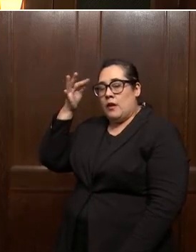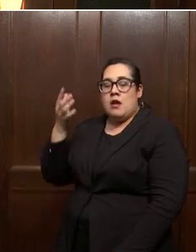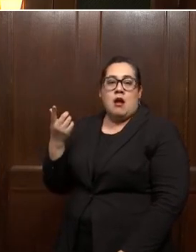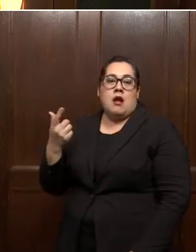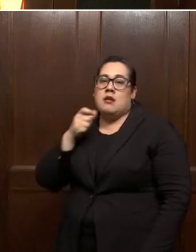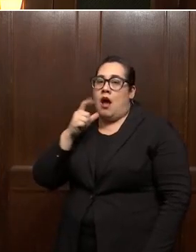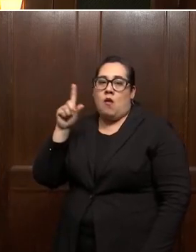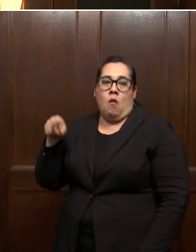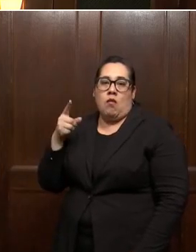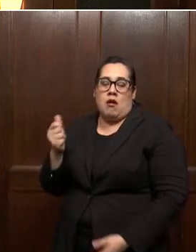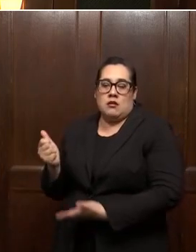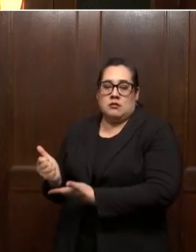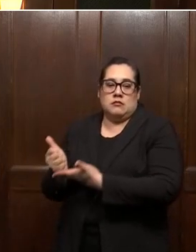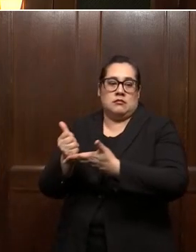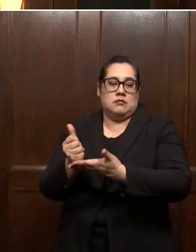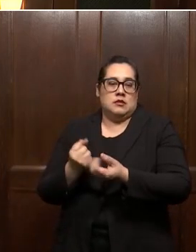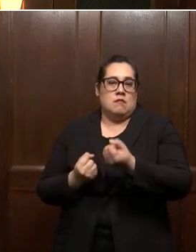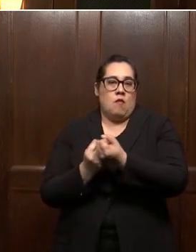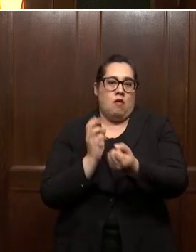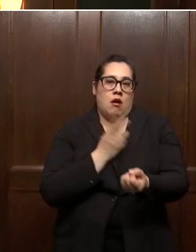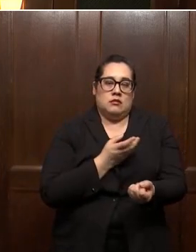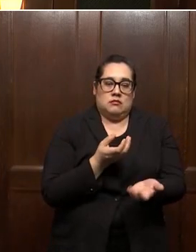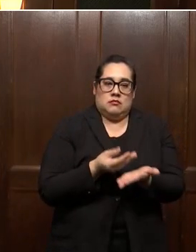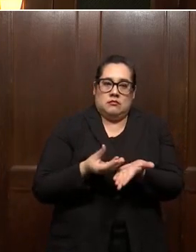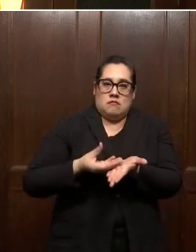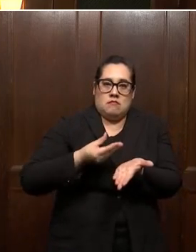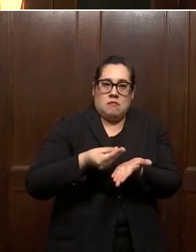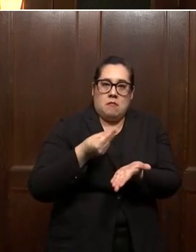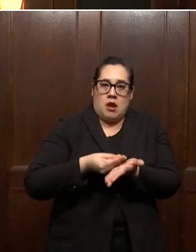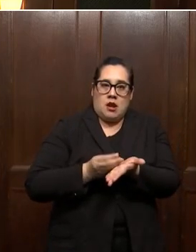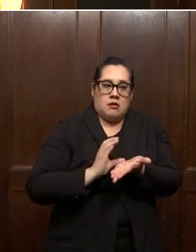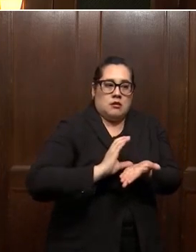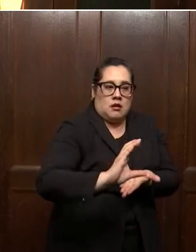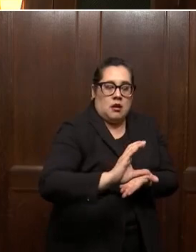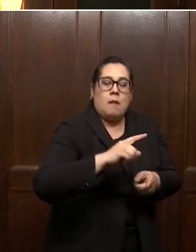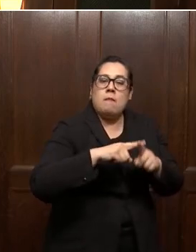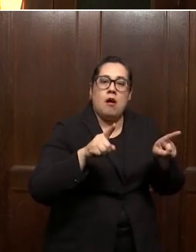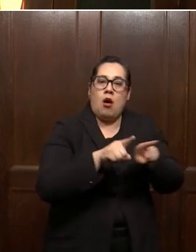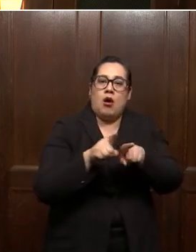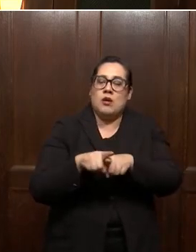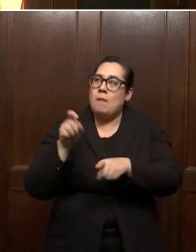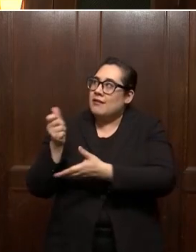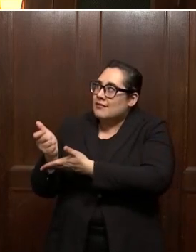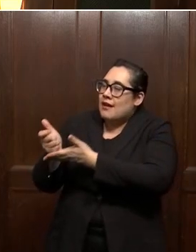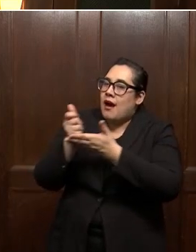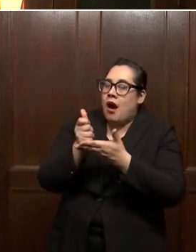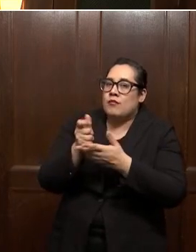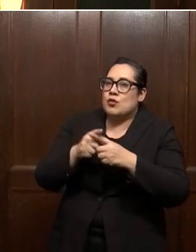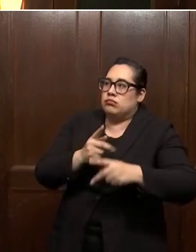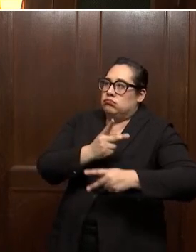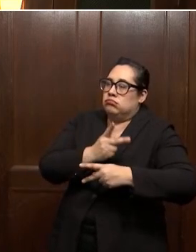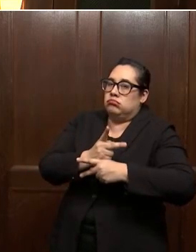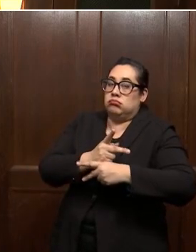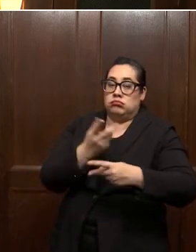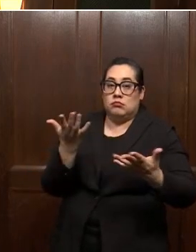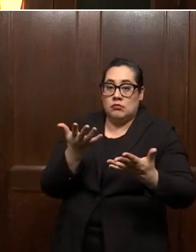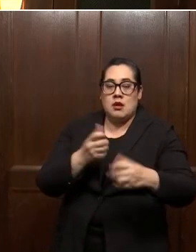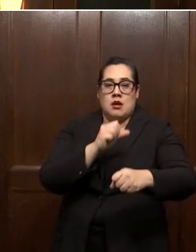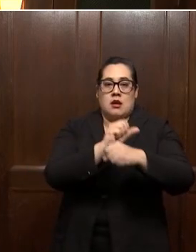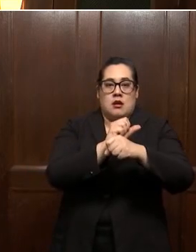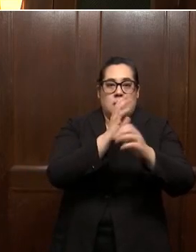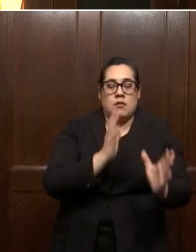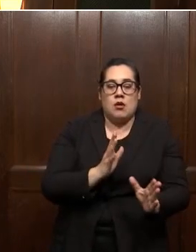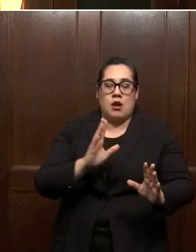solo para apoyarnos económicamente, sino para también ayudarnos en mantener empleos